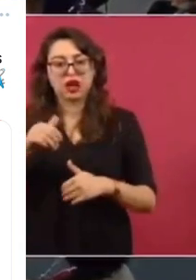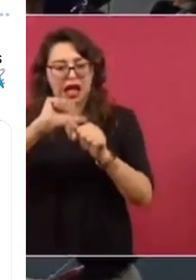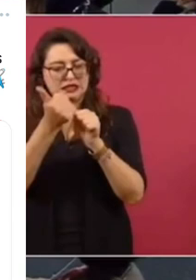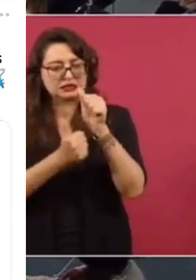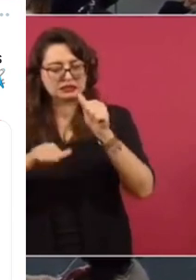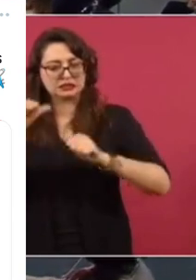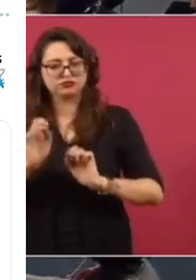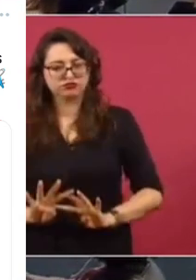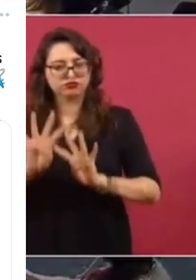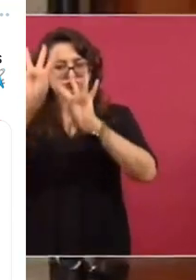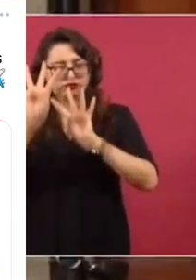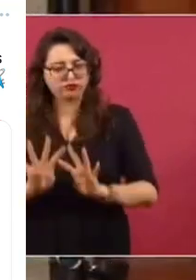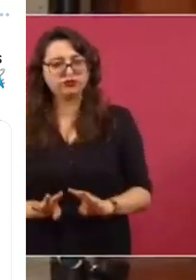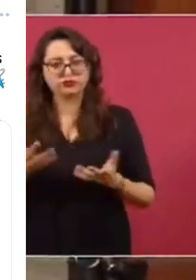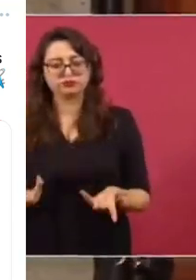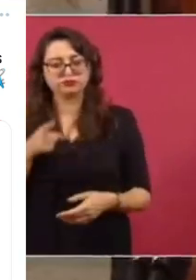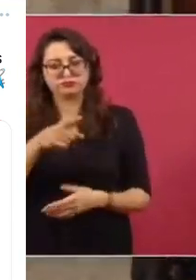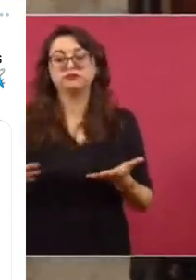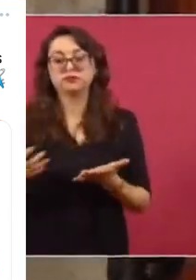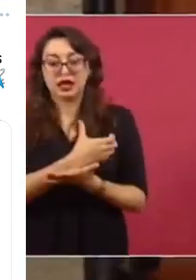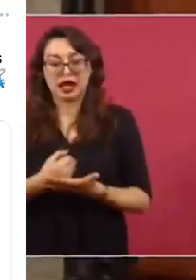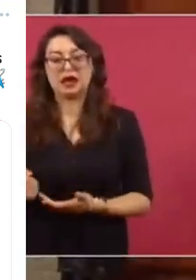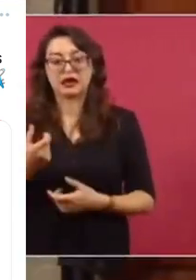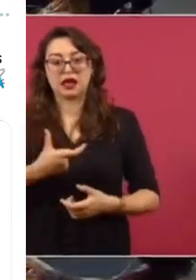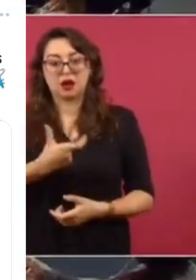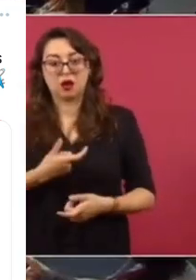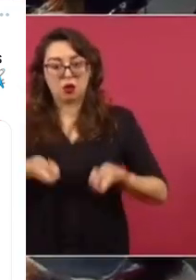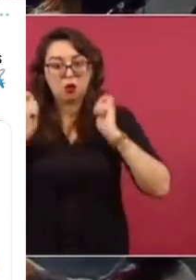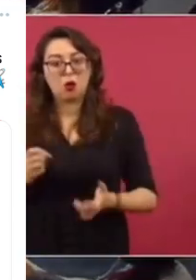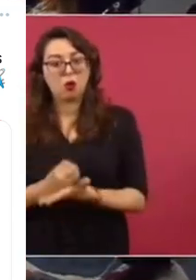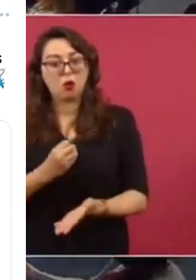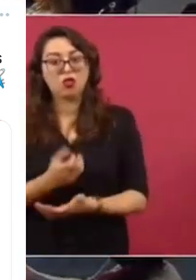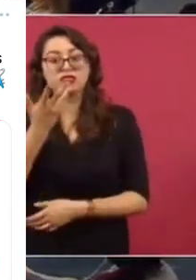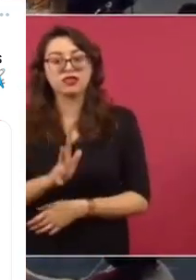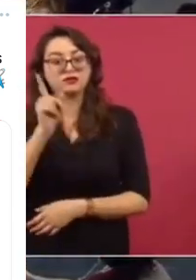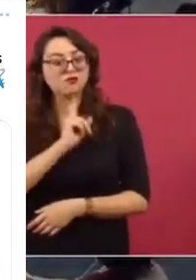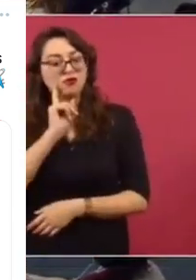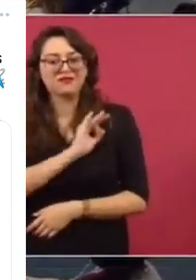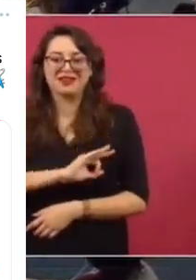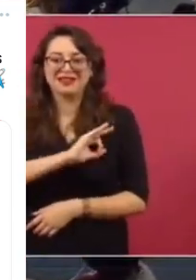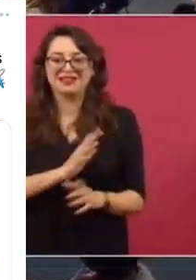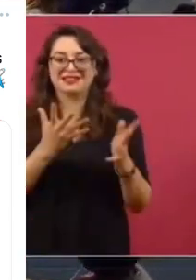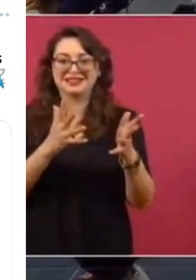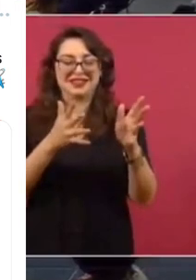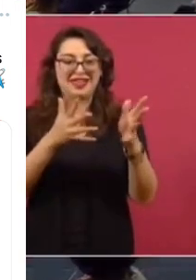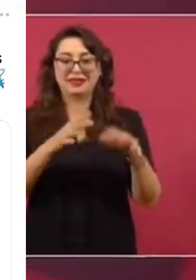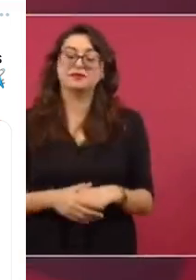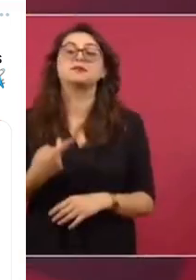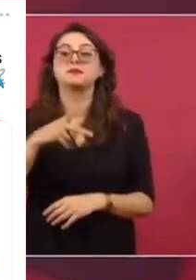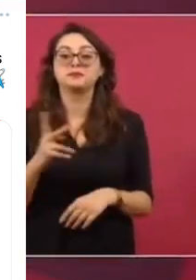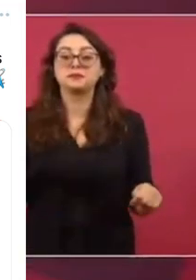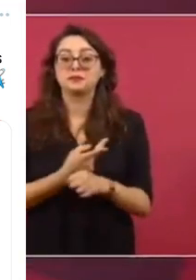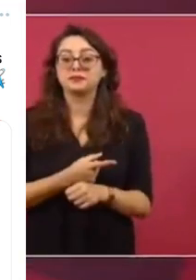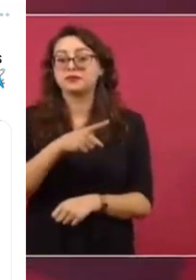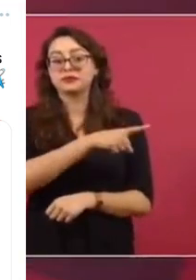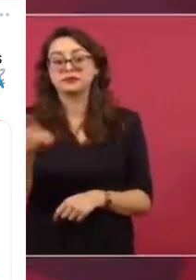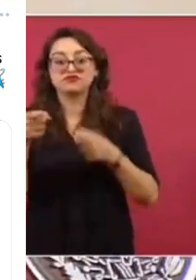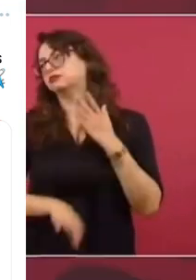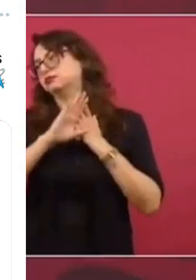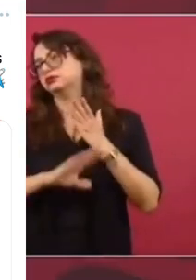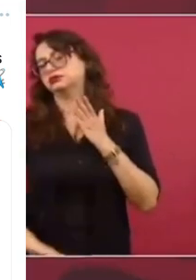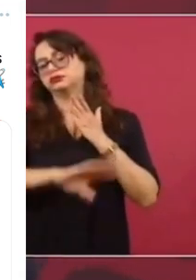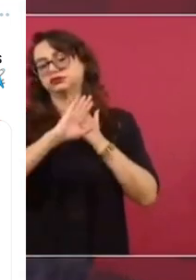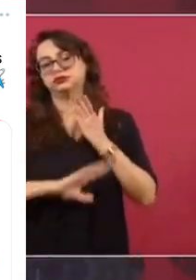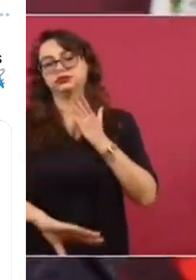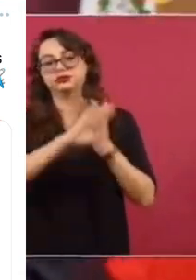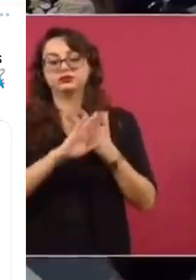artística, que además aprovecho para felicitarlas, porque sacaron el primer lugar, 10 mujeres. Y que todos los medios estos vendidos o alquilados, que son la mayoría,